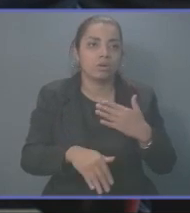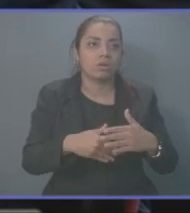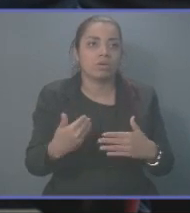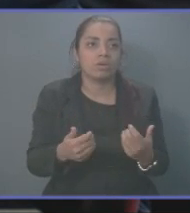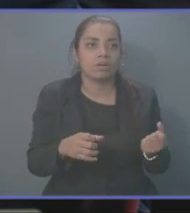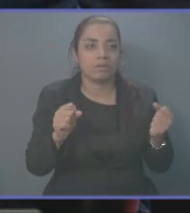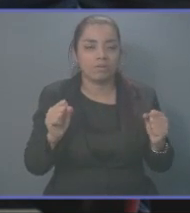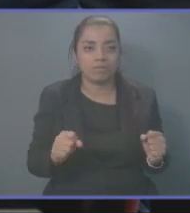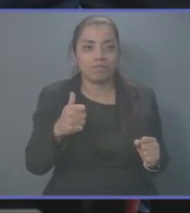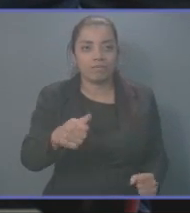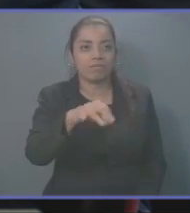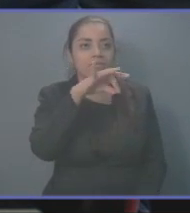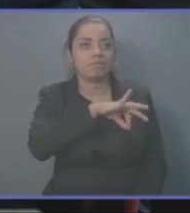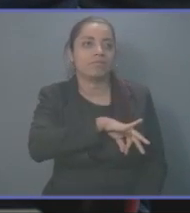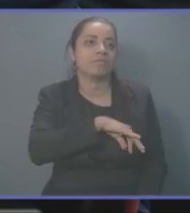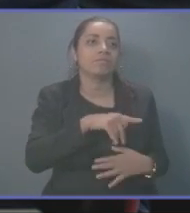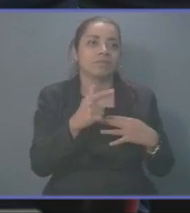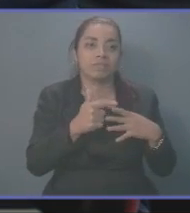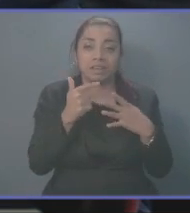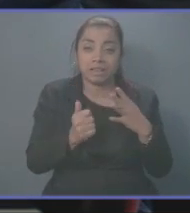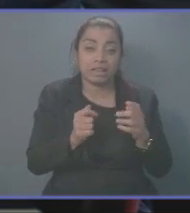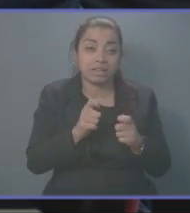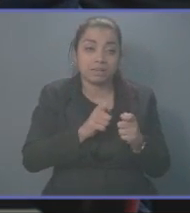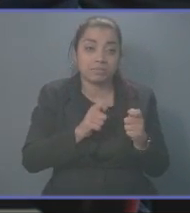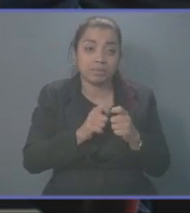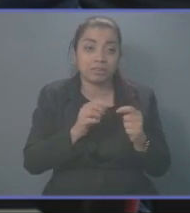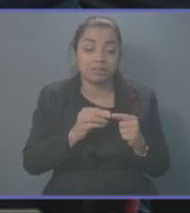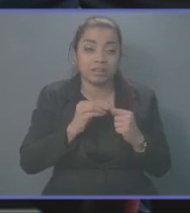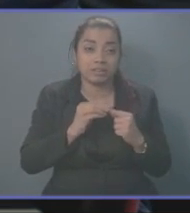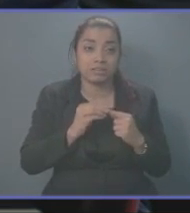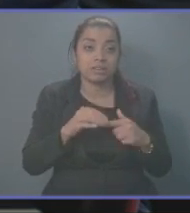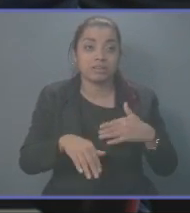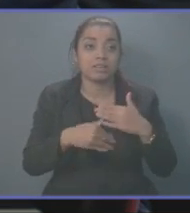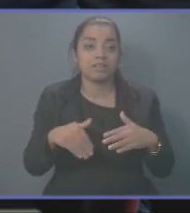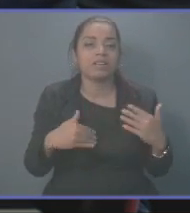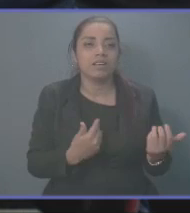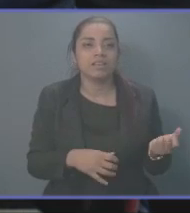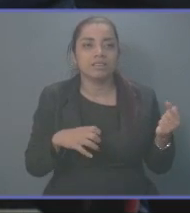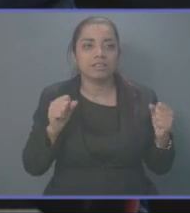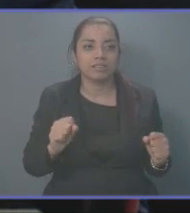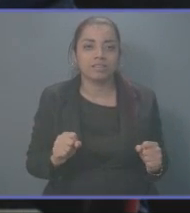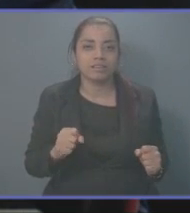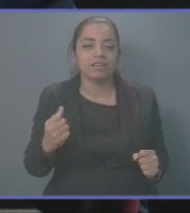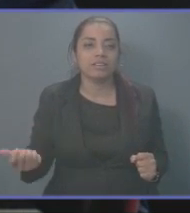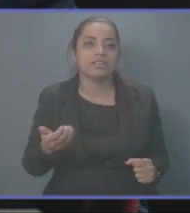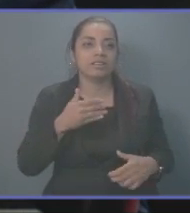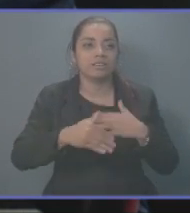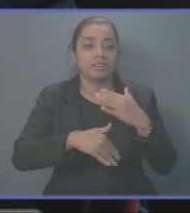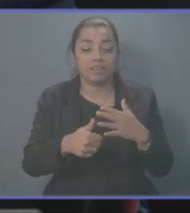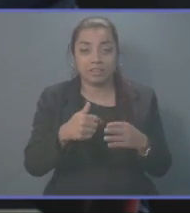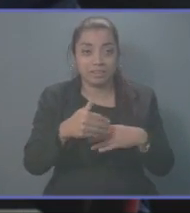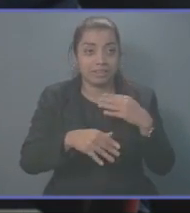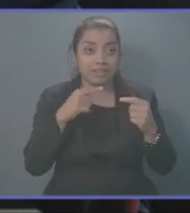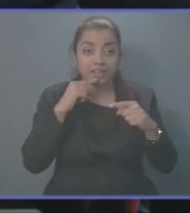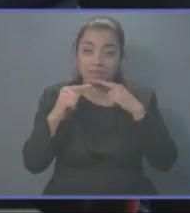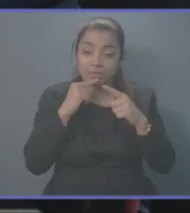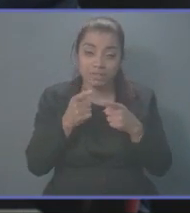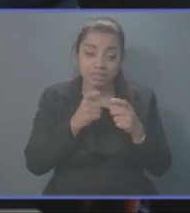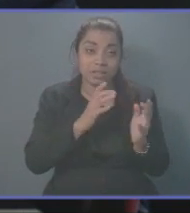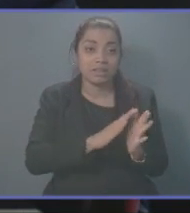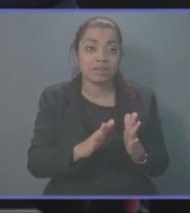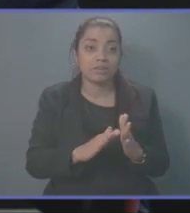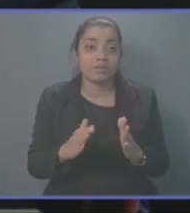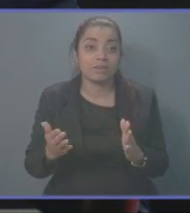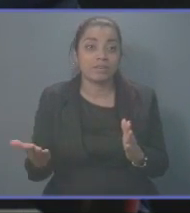otorgar los beneficios de esta ley especial, sea que las justificaciones sean de origen administrativo, operativo o